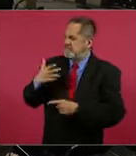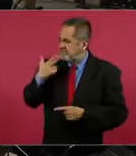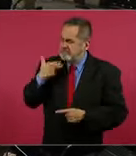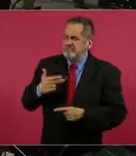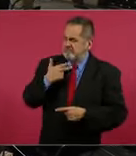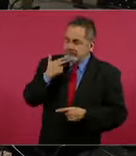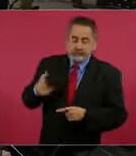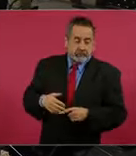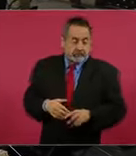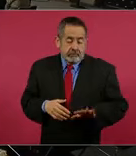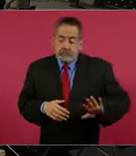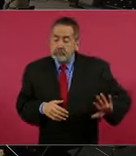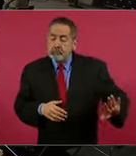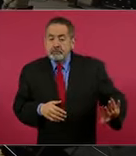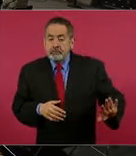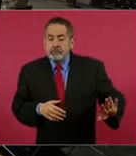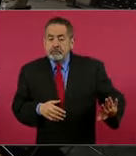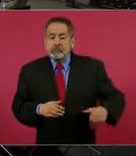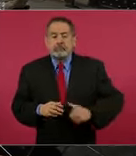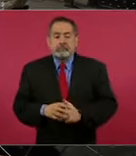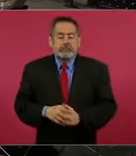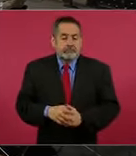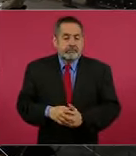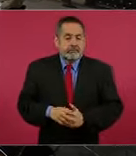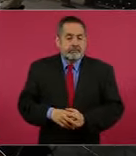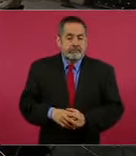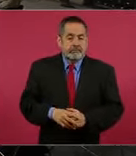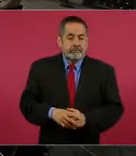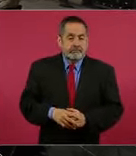Pero nosotros no tenemos la piel